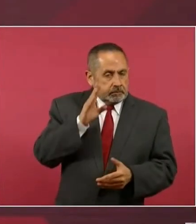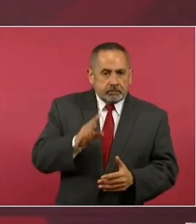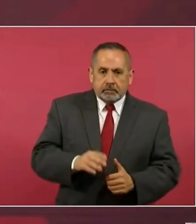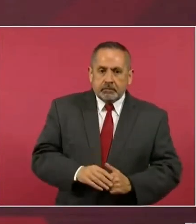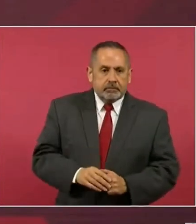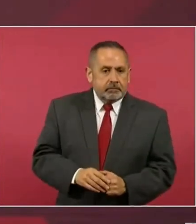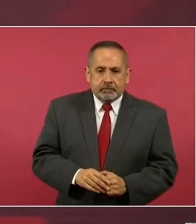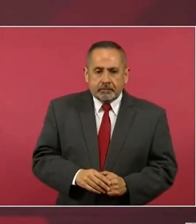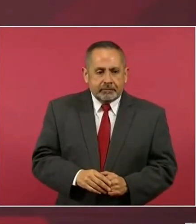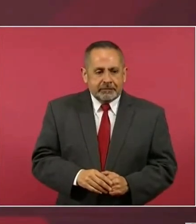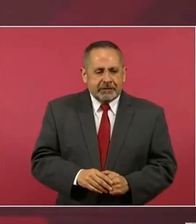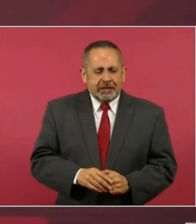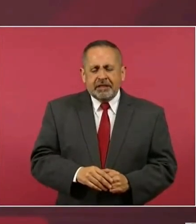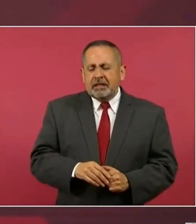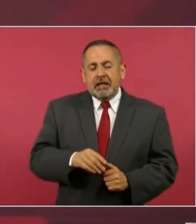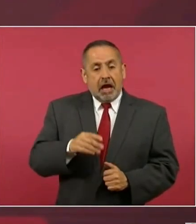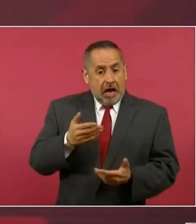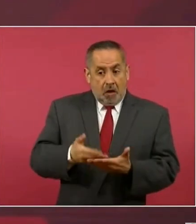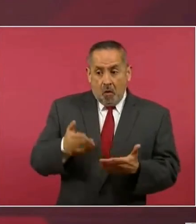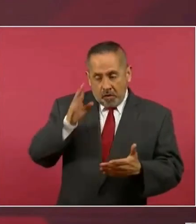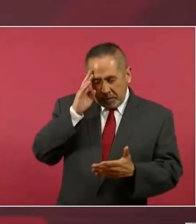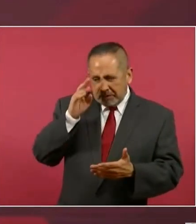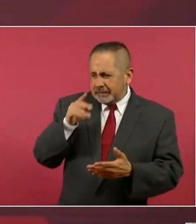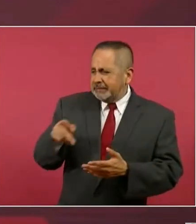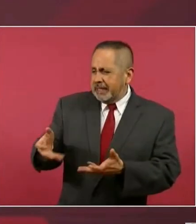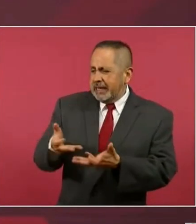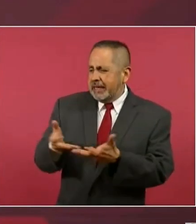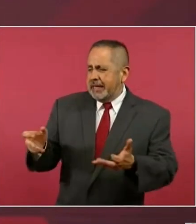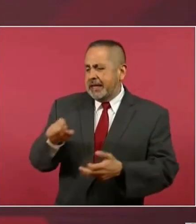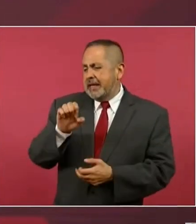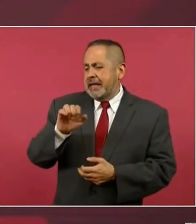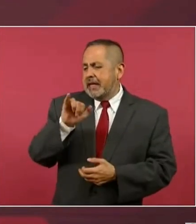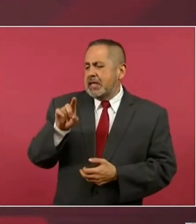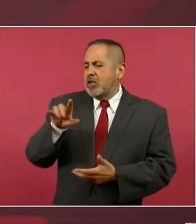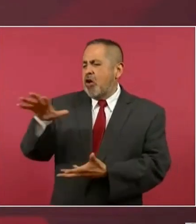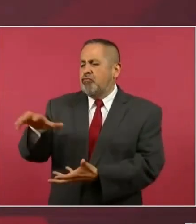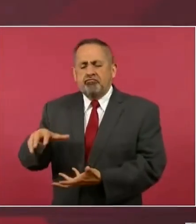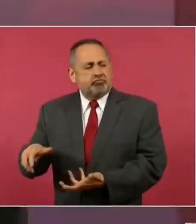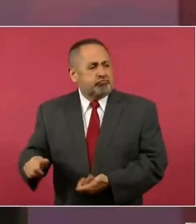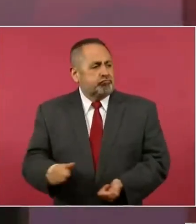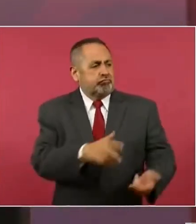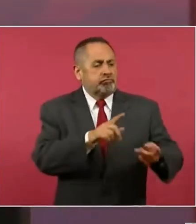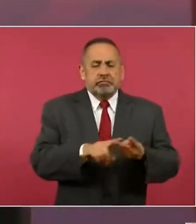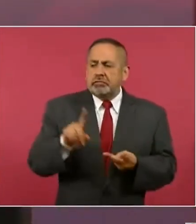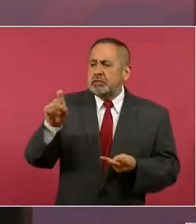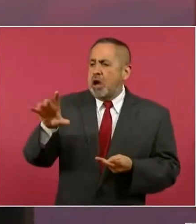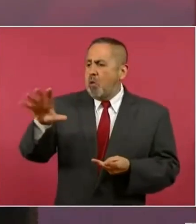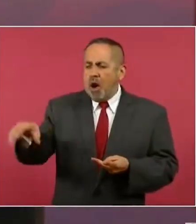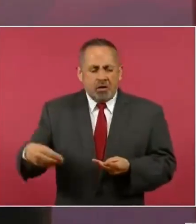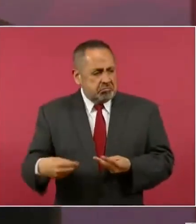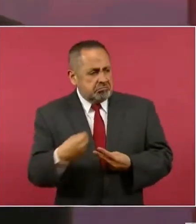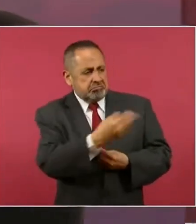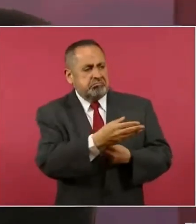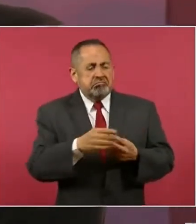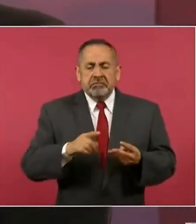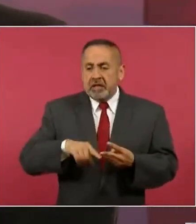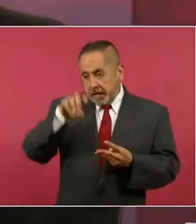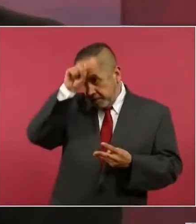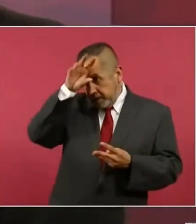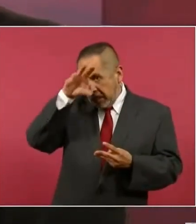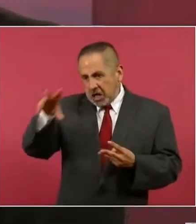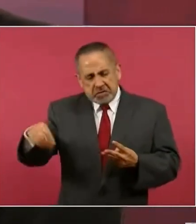a entregar las tierras ejidales, el agua, las minas,